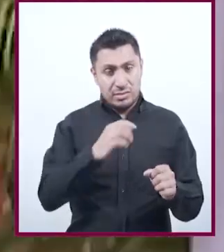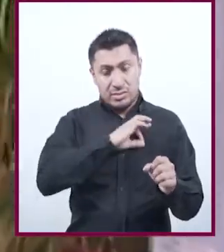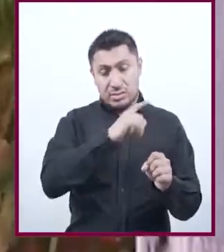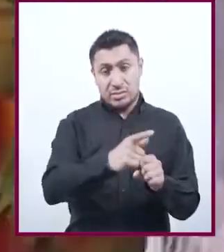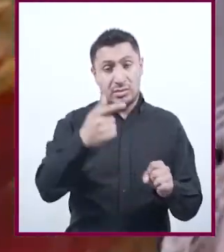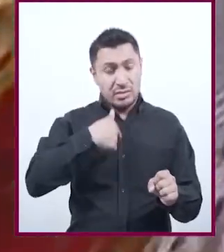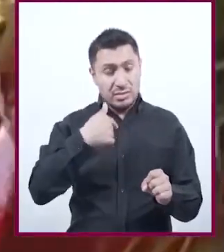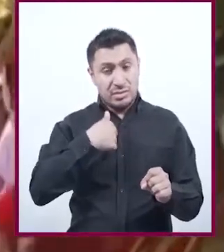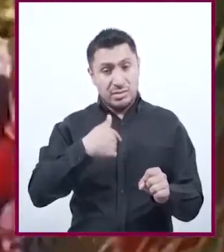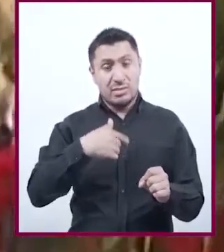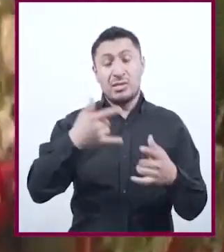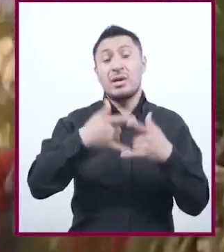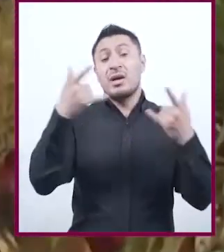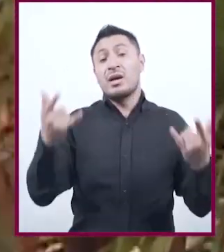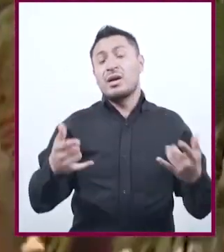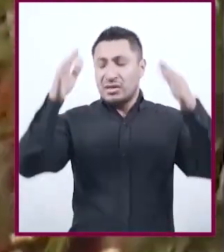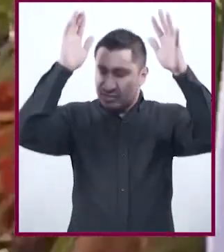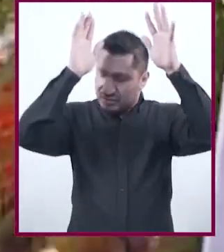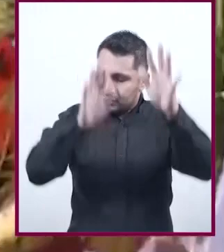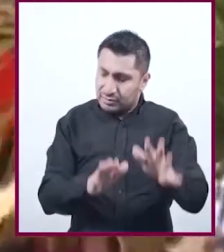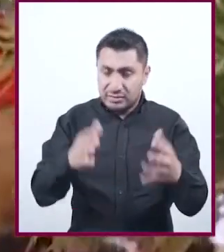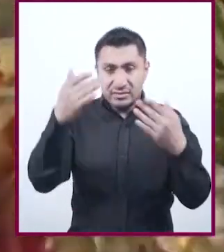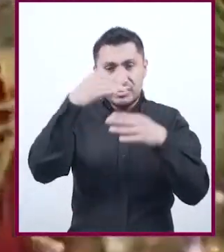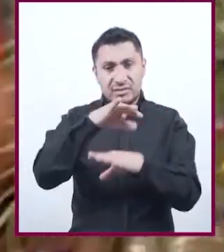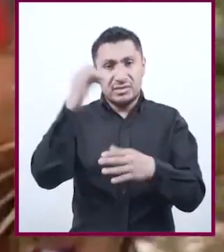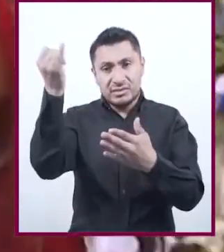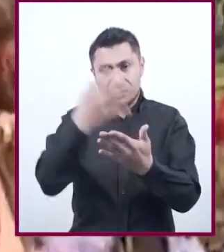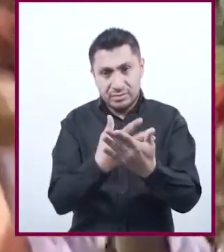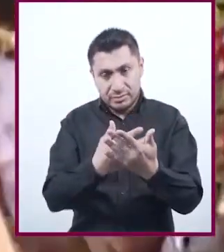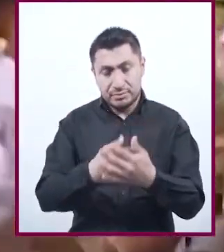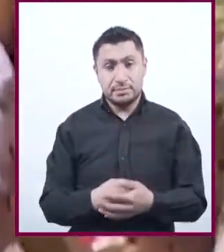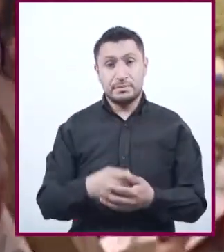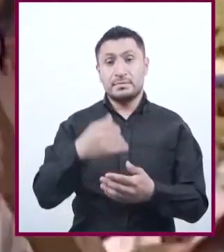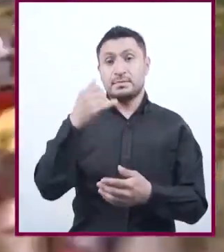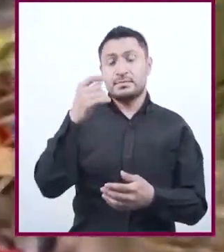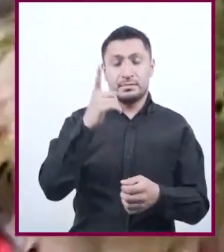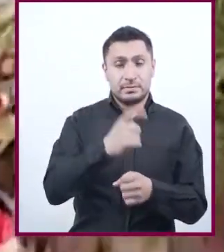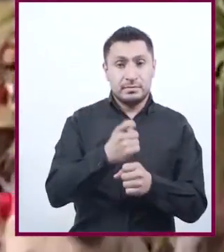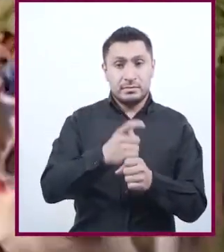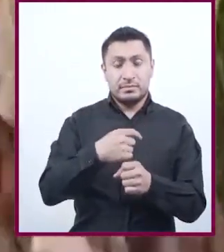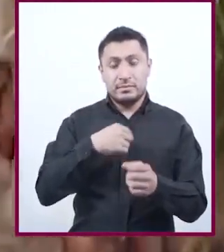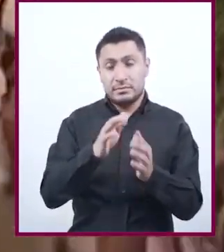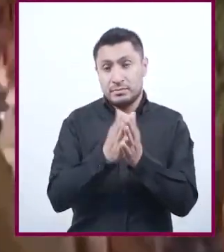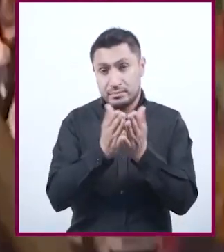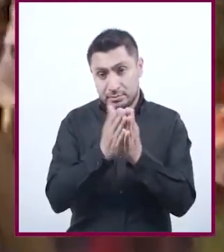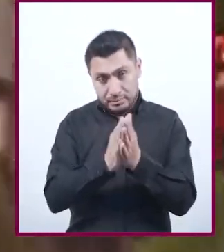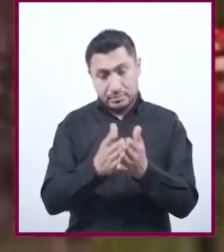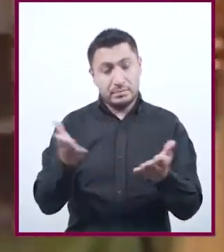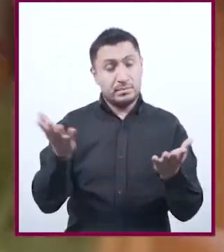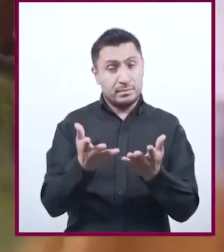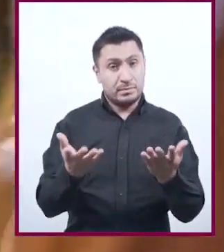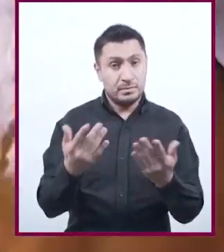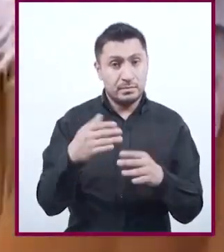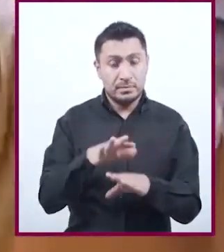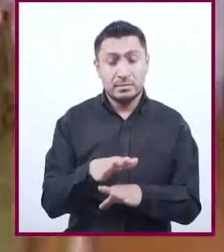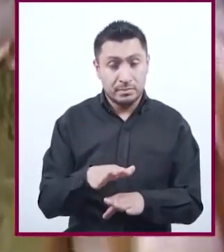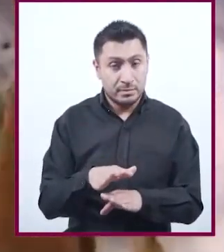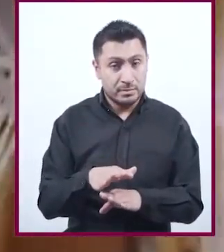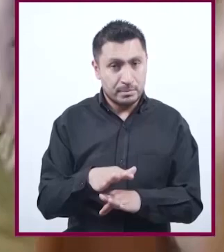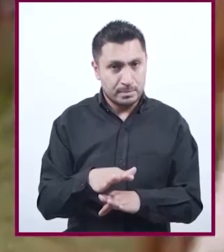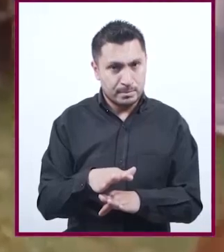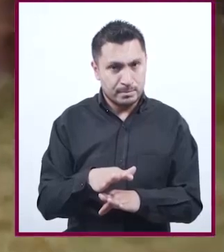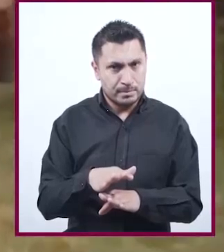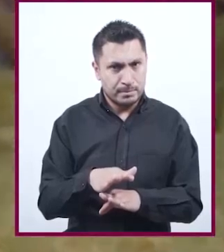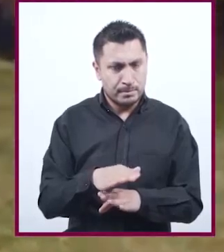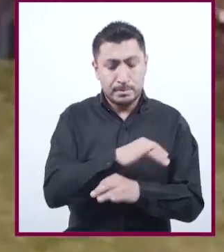en torno a las imágenes. Mi primer tesis fue a razón de la investigación sobre lo que se